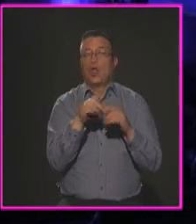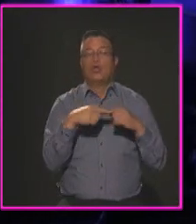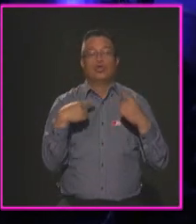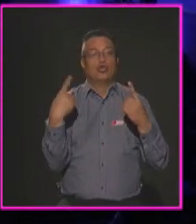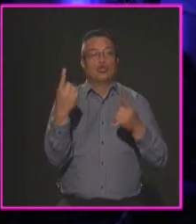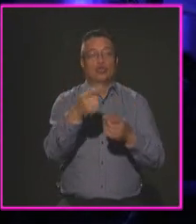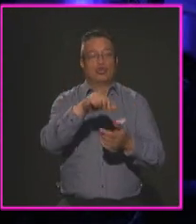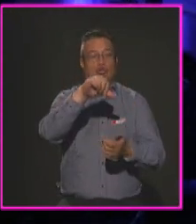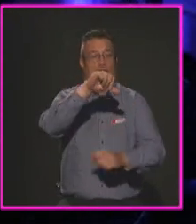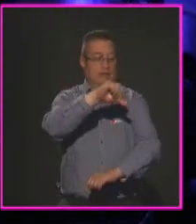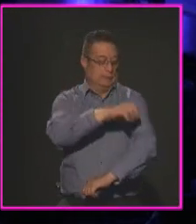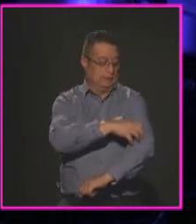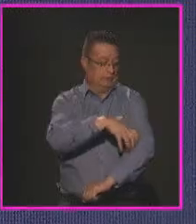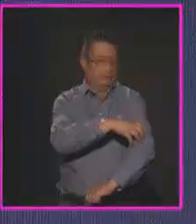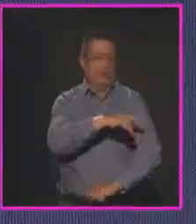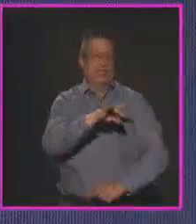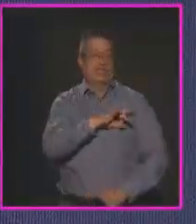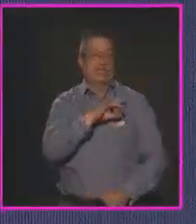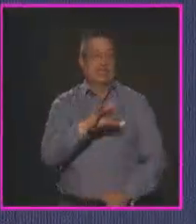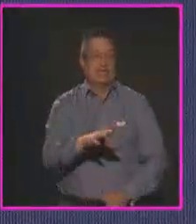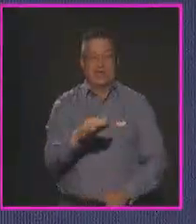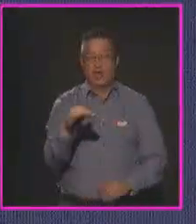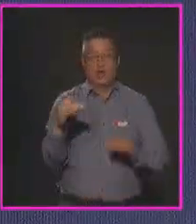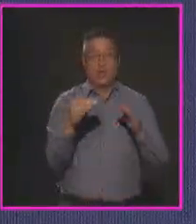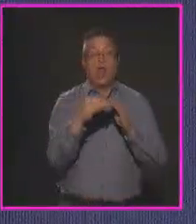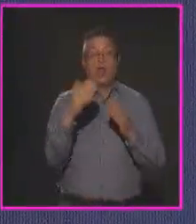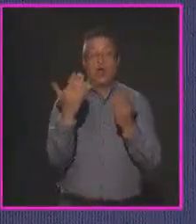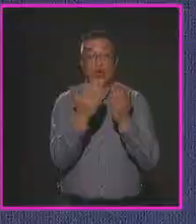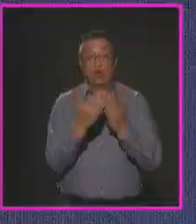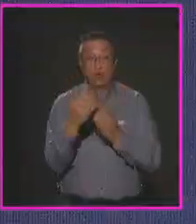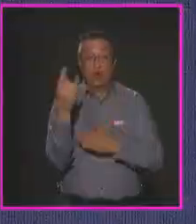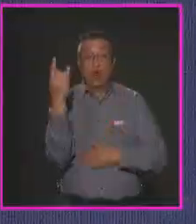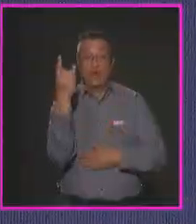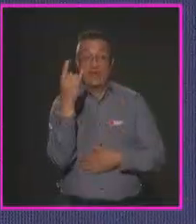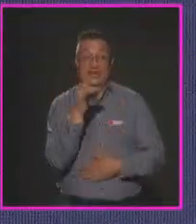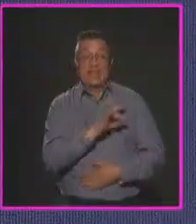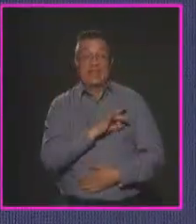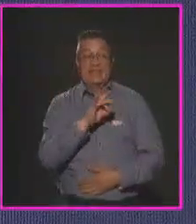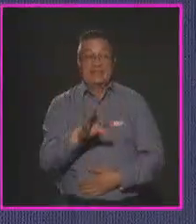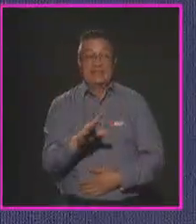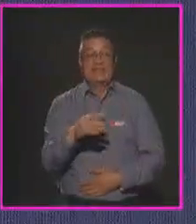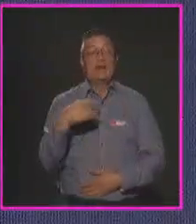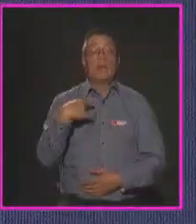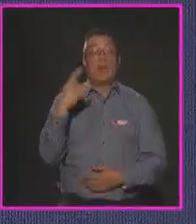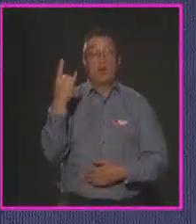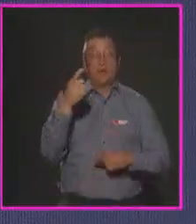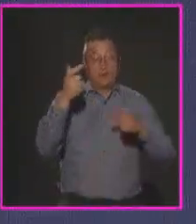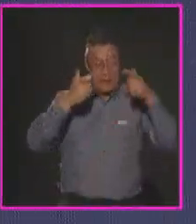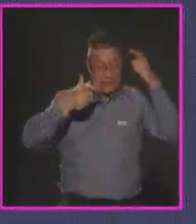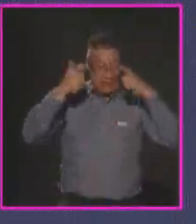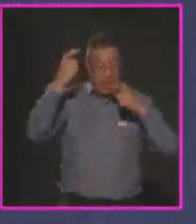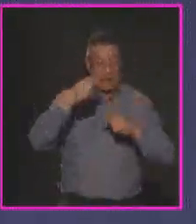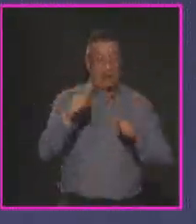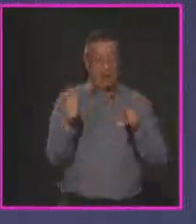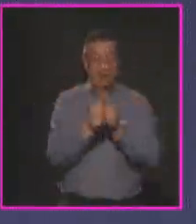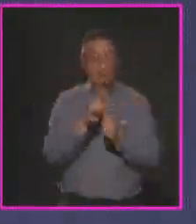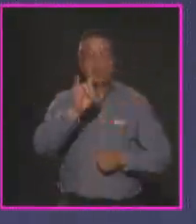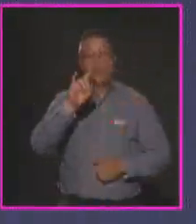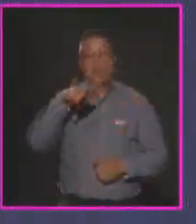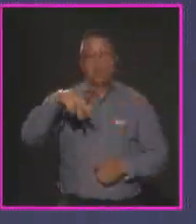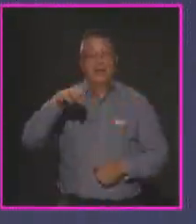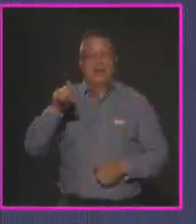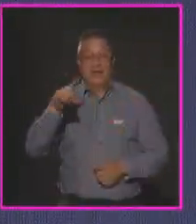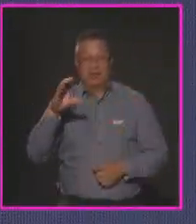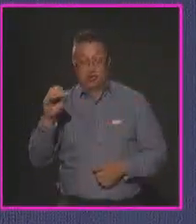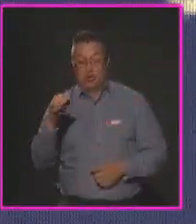central de Chile. Estudios de la Universidad de Chile, del CR2, de la Universidad de Talca con UNESCO, todos concuerdan al final